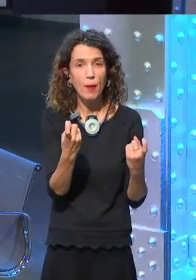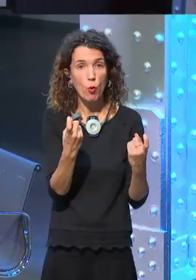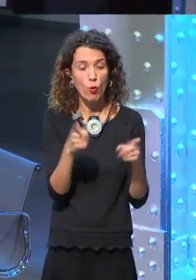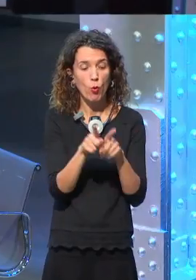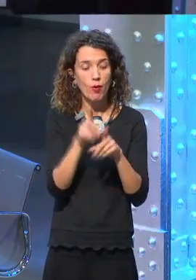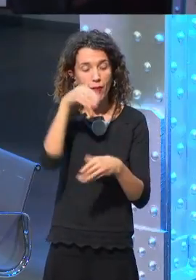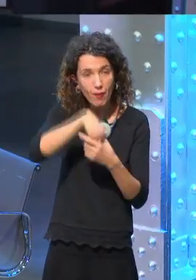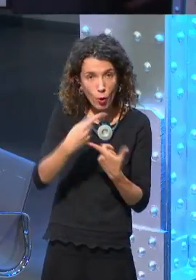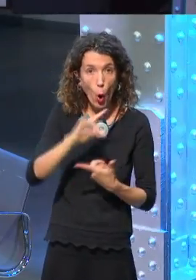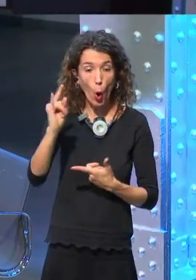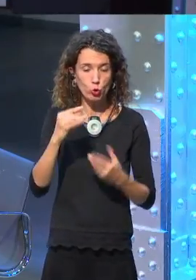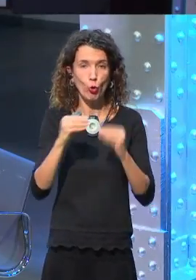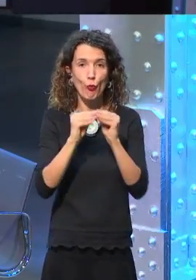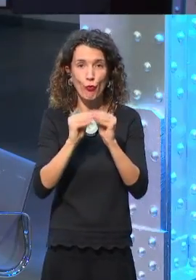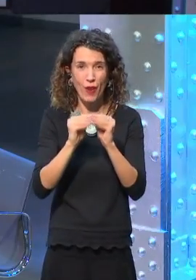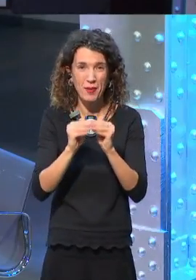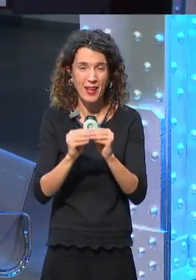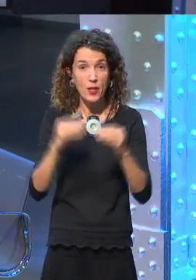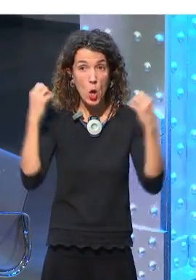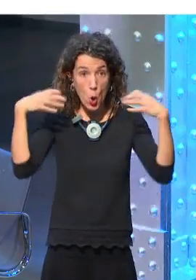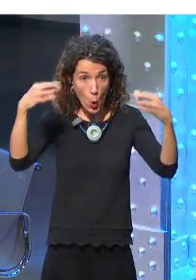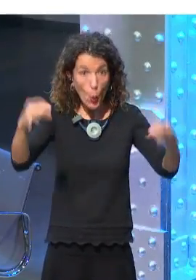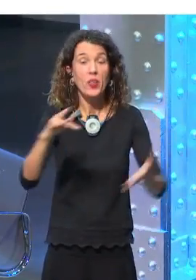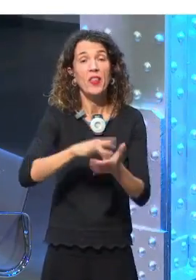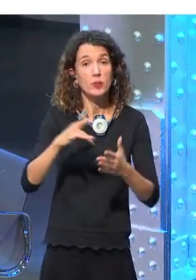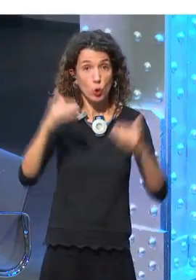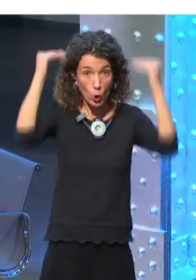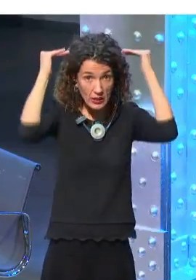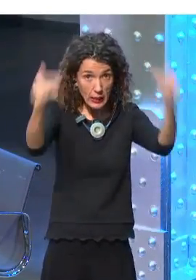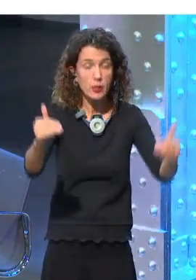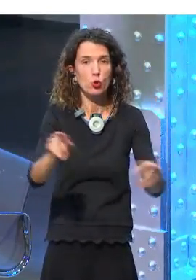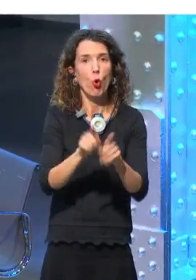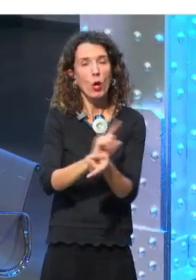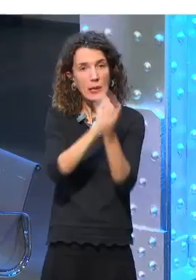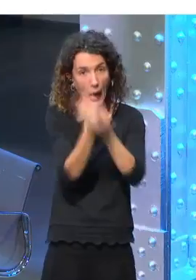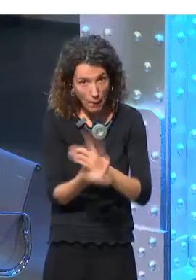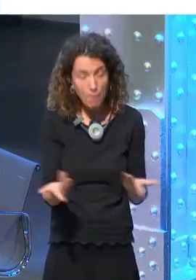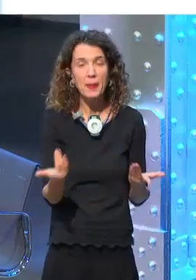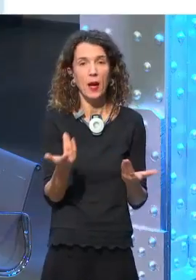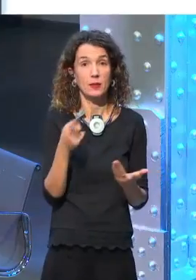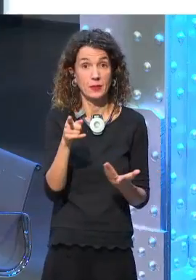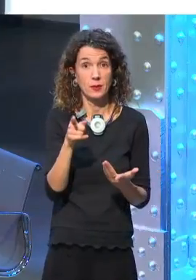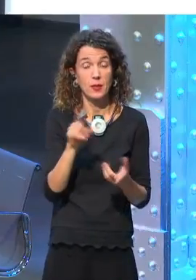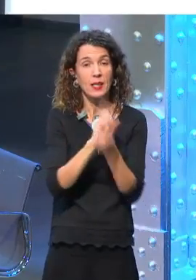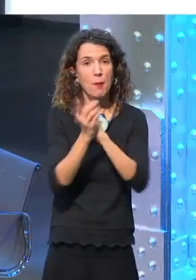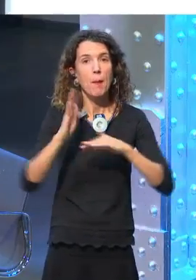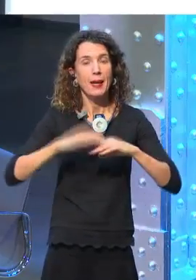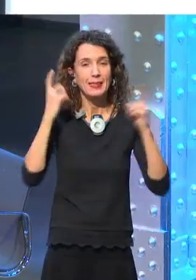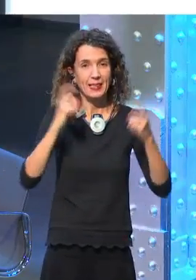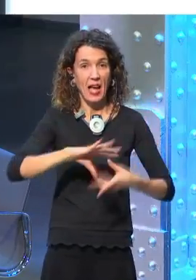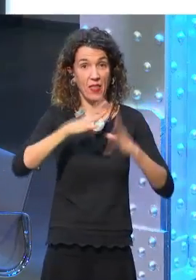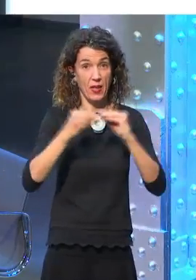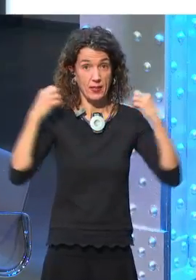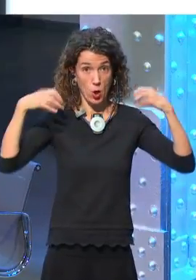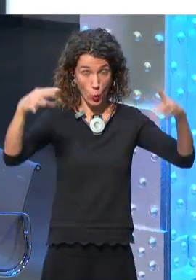ha intervenido otro fabricante de las luces del techo. Bueno, se cambian estas porciones para adaptarse a las luces.